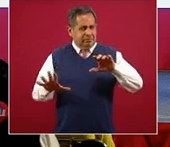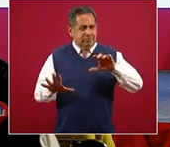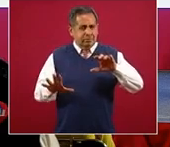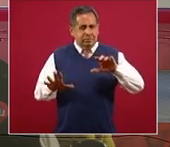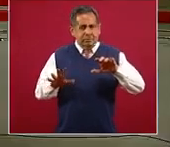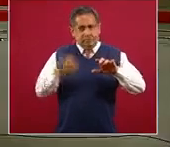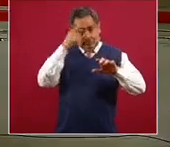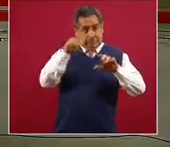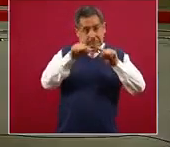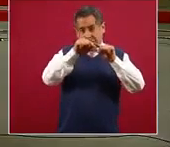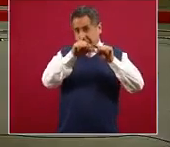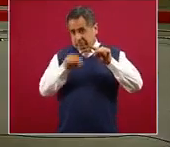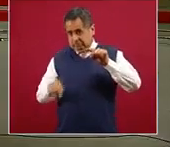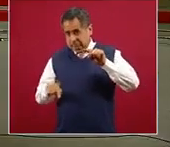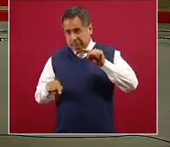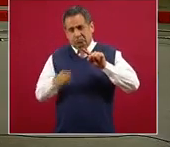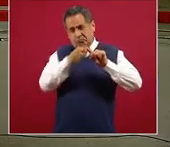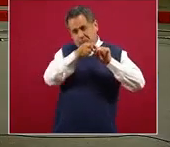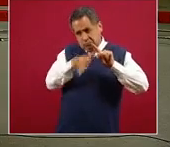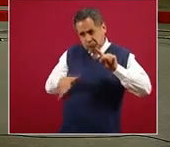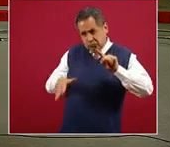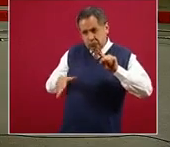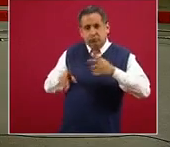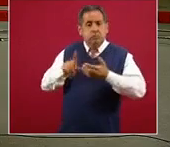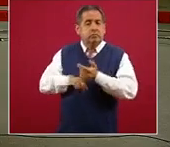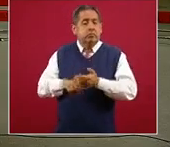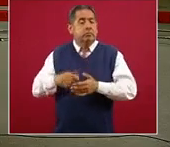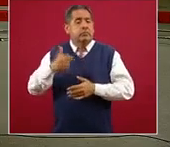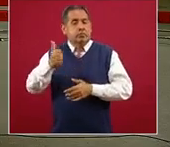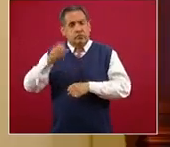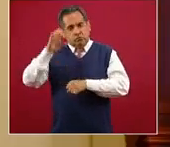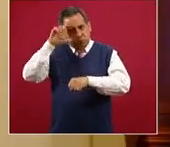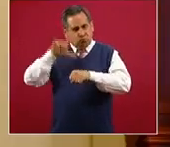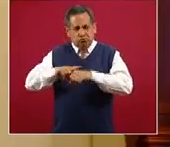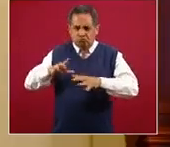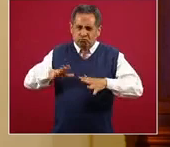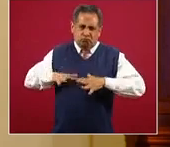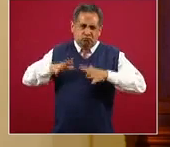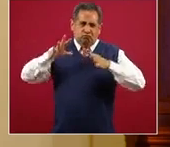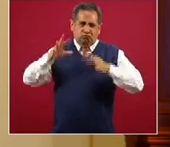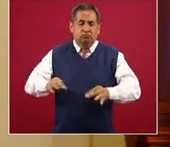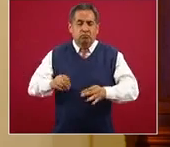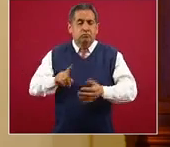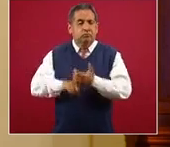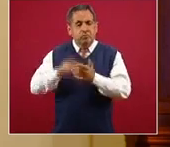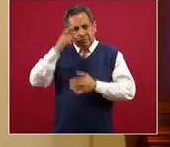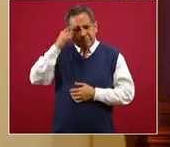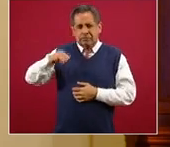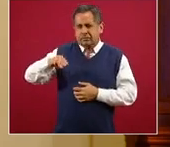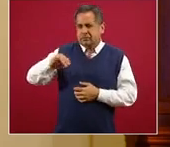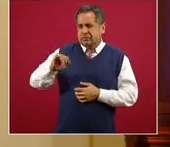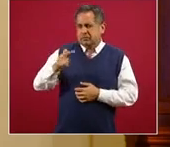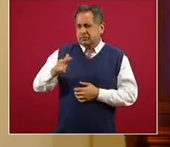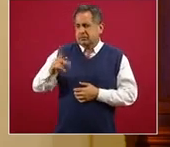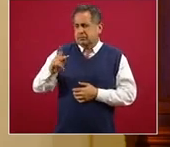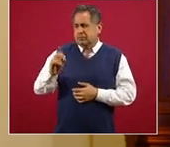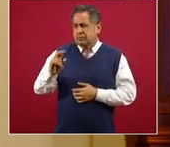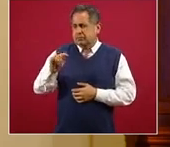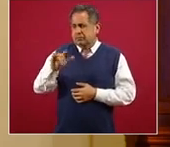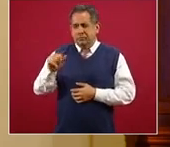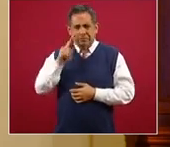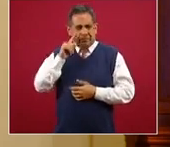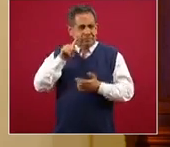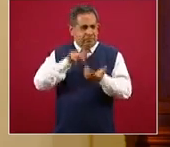fueron unas de las 6 culturas originarias, lo que Miguel León Portilla llama